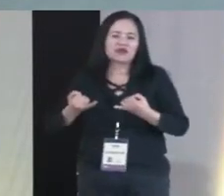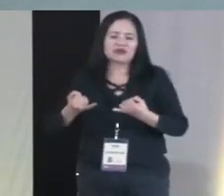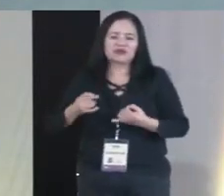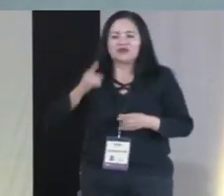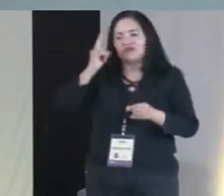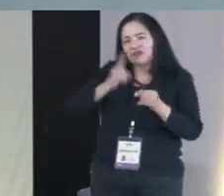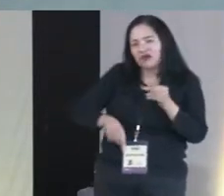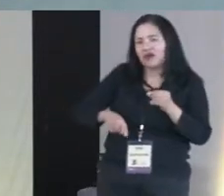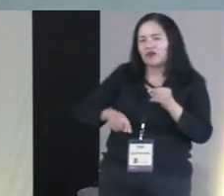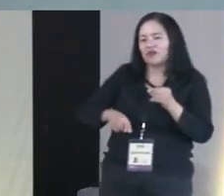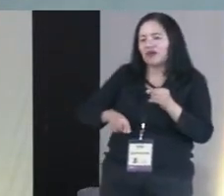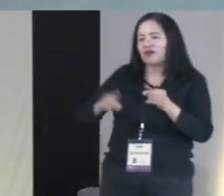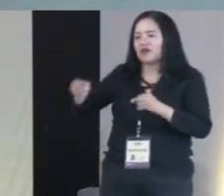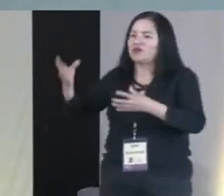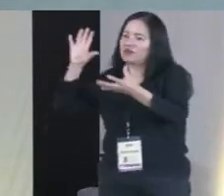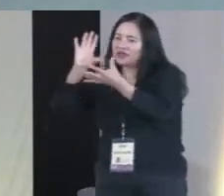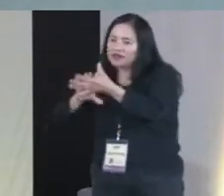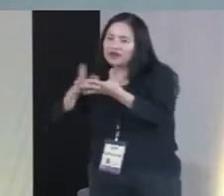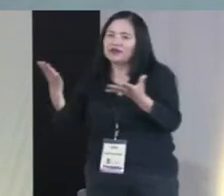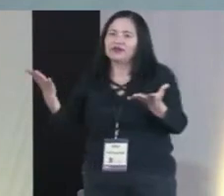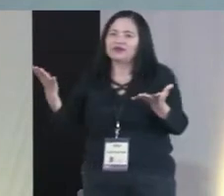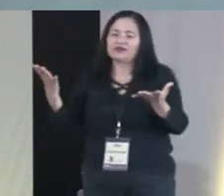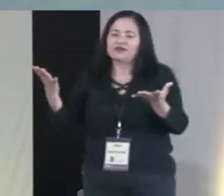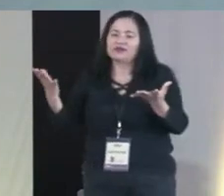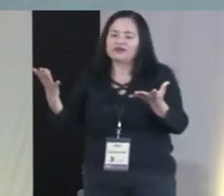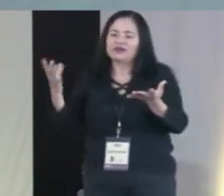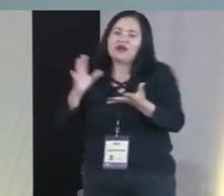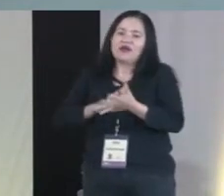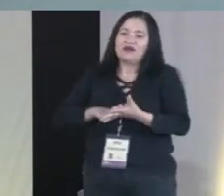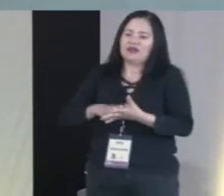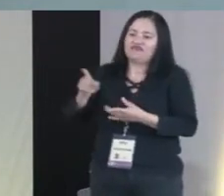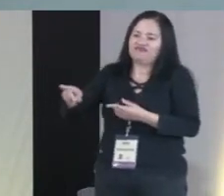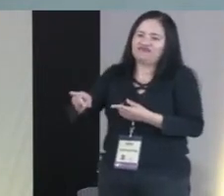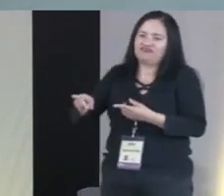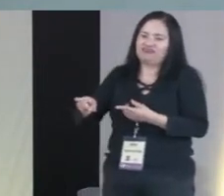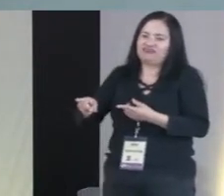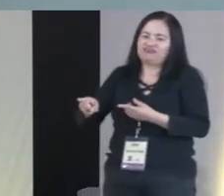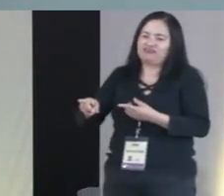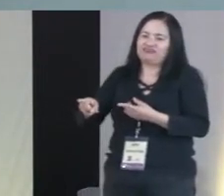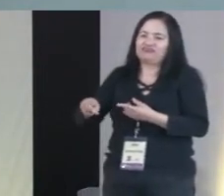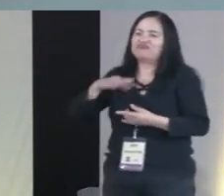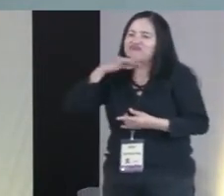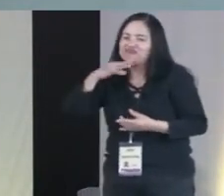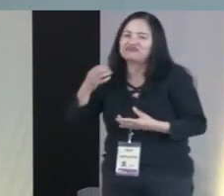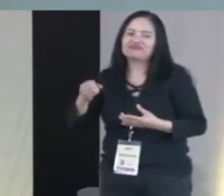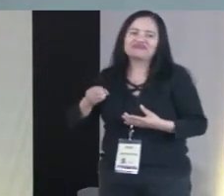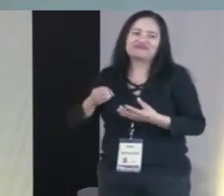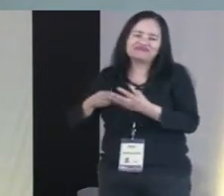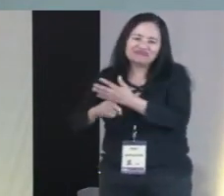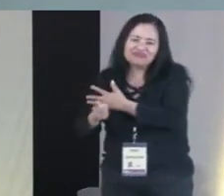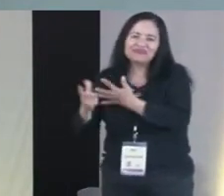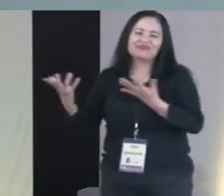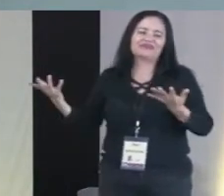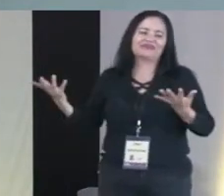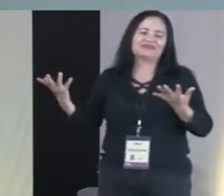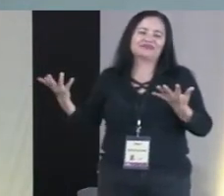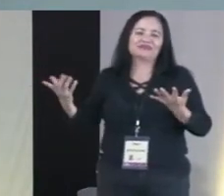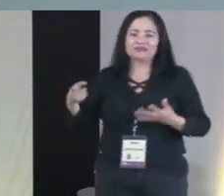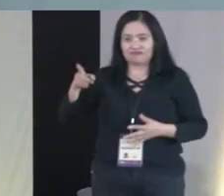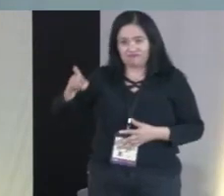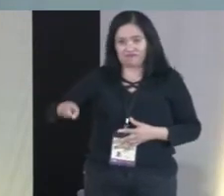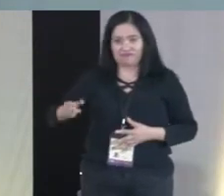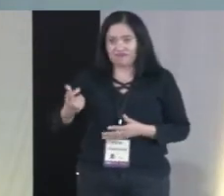lo quitaban, que ya lo iban a encarcelar, que lo acusaban de corrupción, etcétera. La fortuna no la